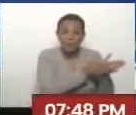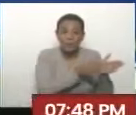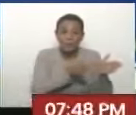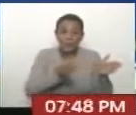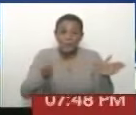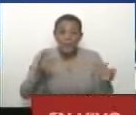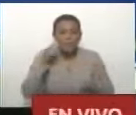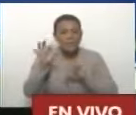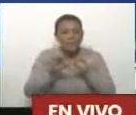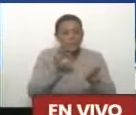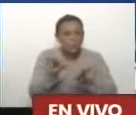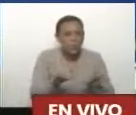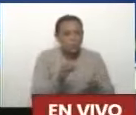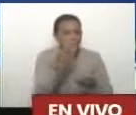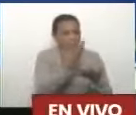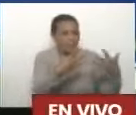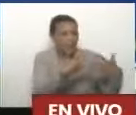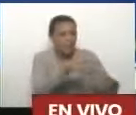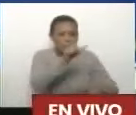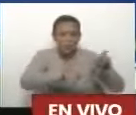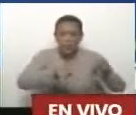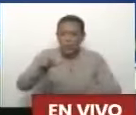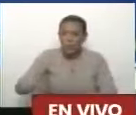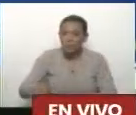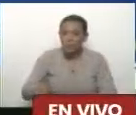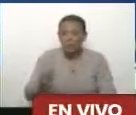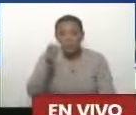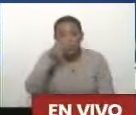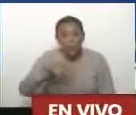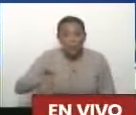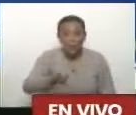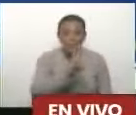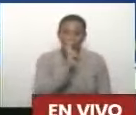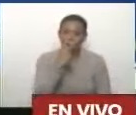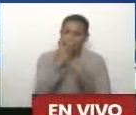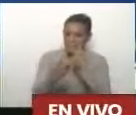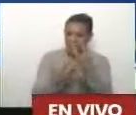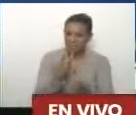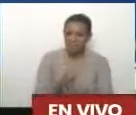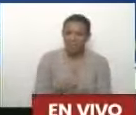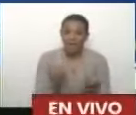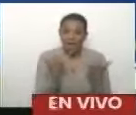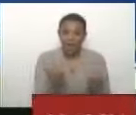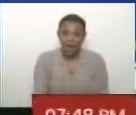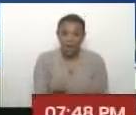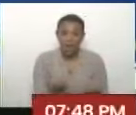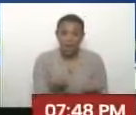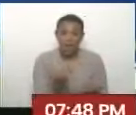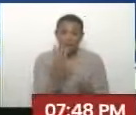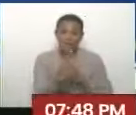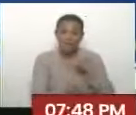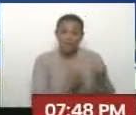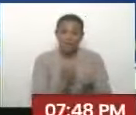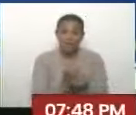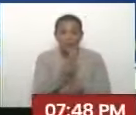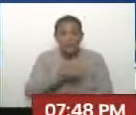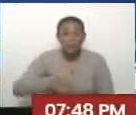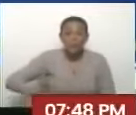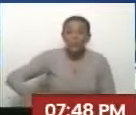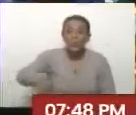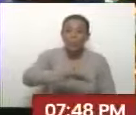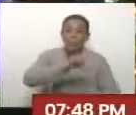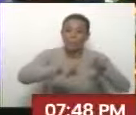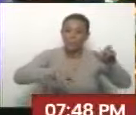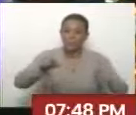escritores poetas y nuestro pueblo que es lo más importante y ahora la Feria Internacional del Libro se va por Venezuela María